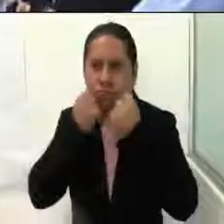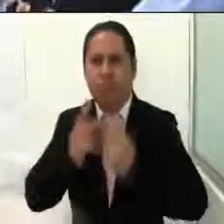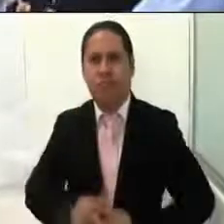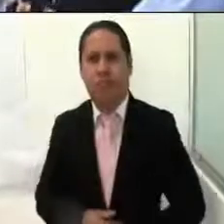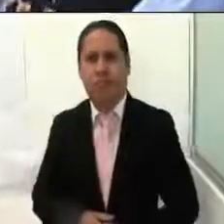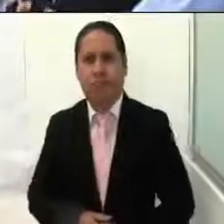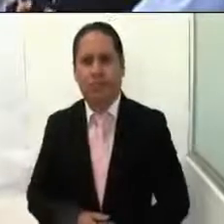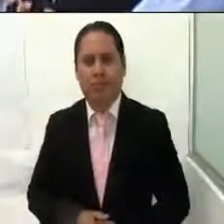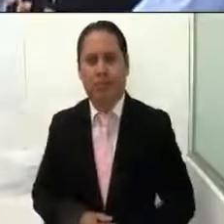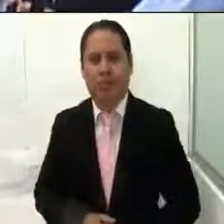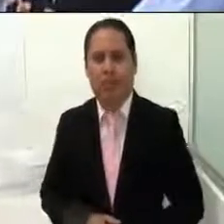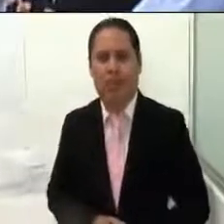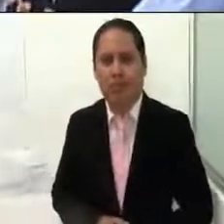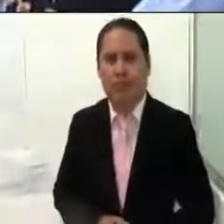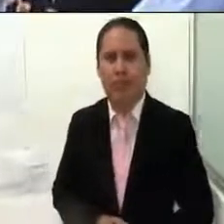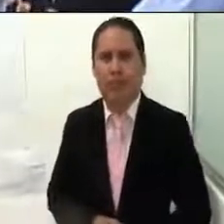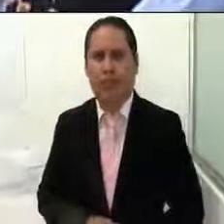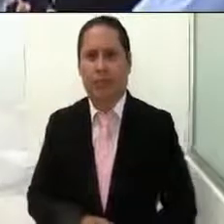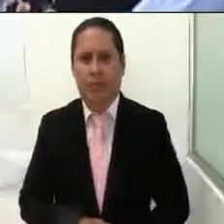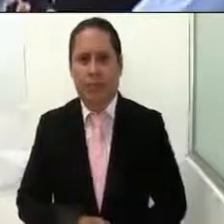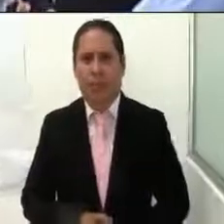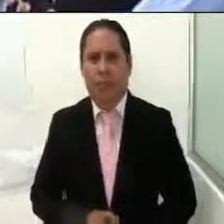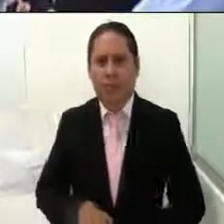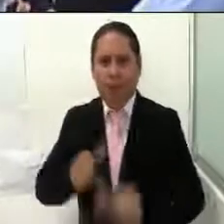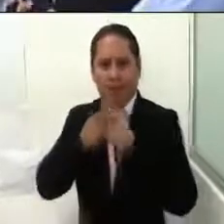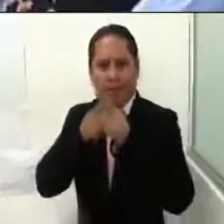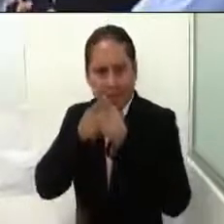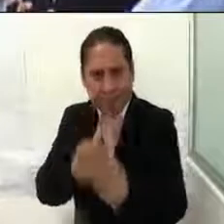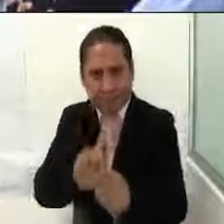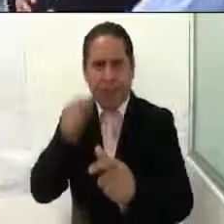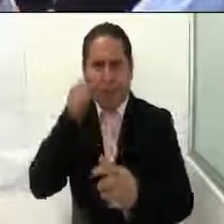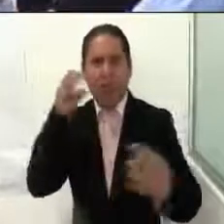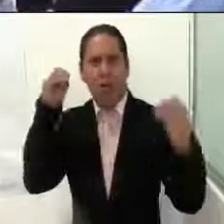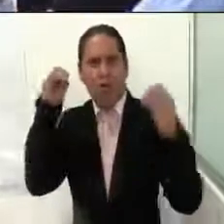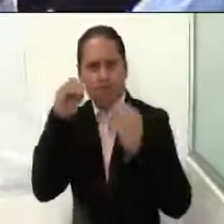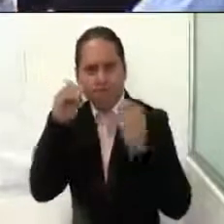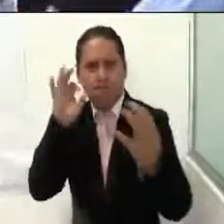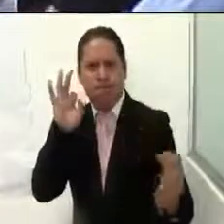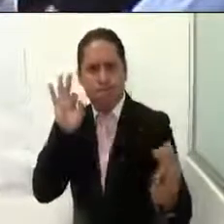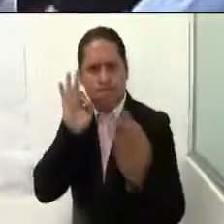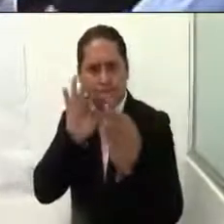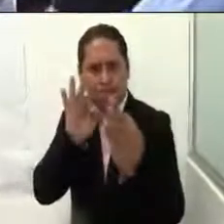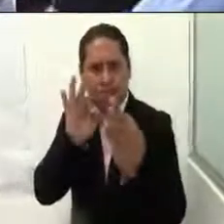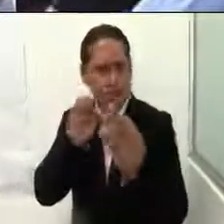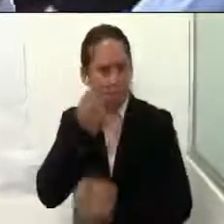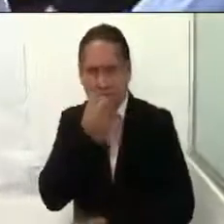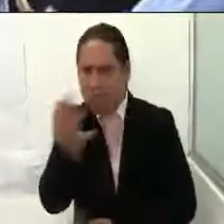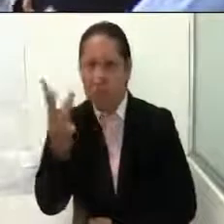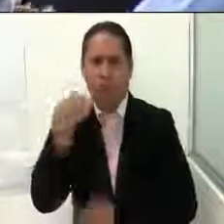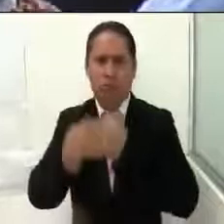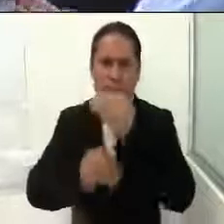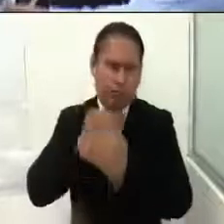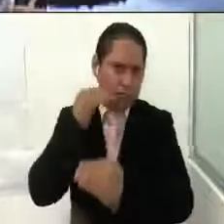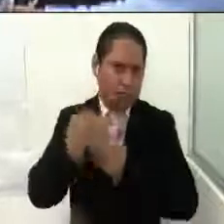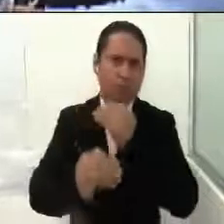religión seguimiento otorgamiento de audiencias para cada asunto el objetivo es seguir avanzando hasta